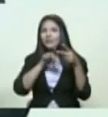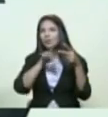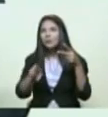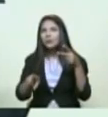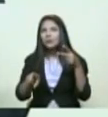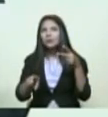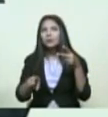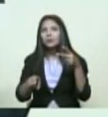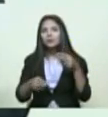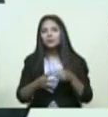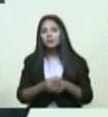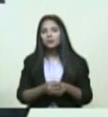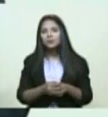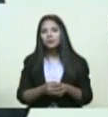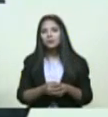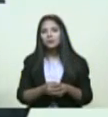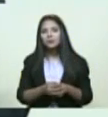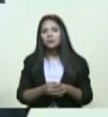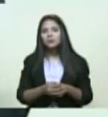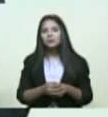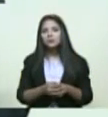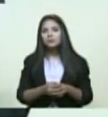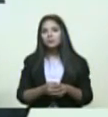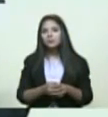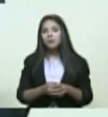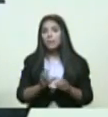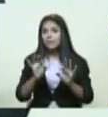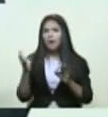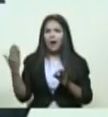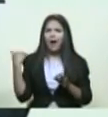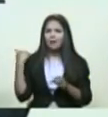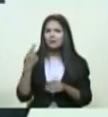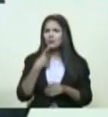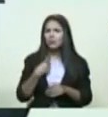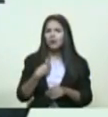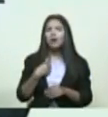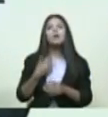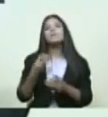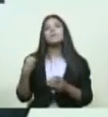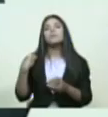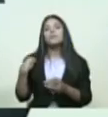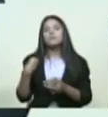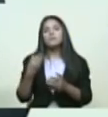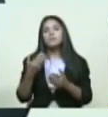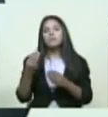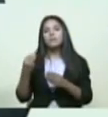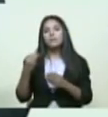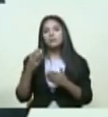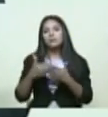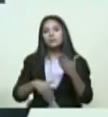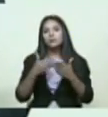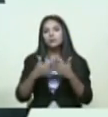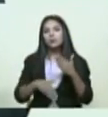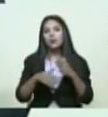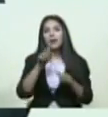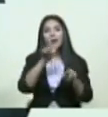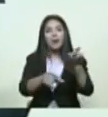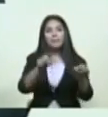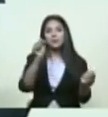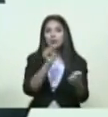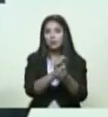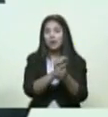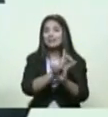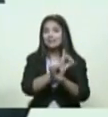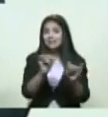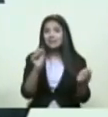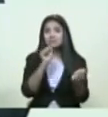quería realizarlo, mencionarle el caso que ya usted nos había planteado, comunicado, mejor dicho, sobre el caso de los detenidos, los que tienen ya boleta